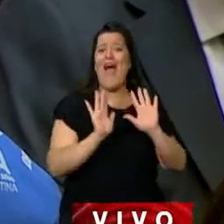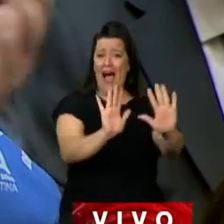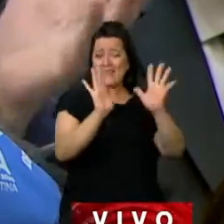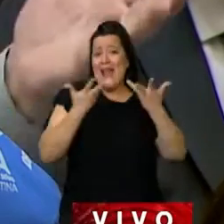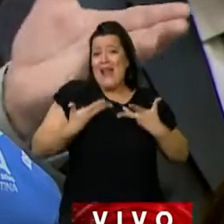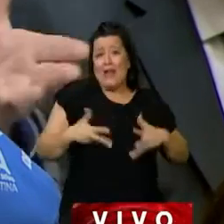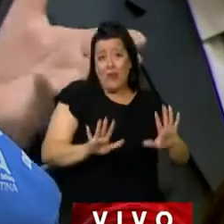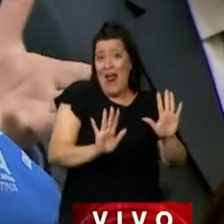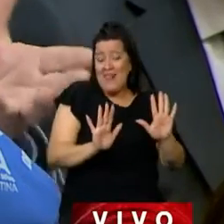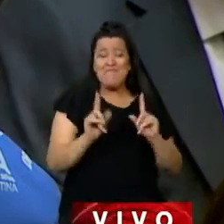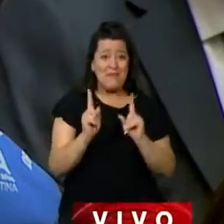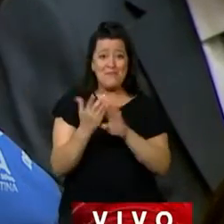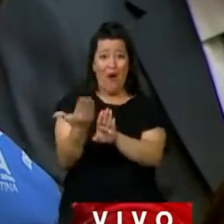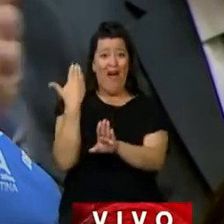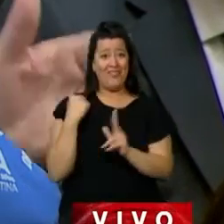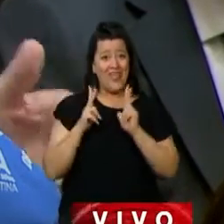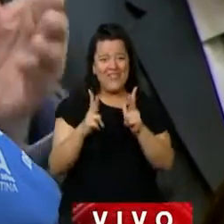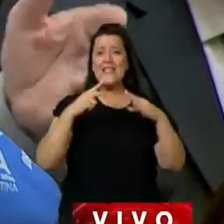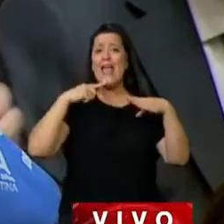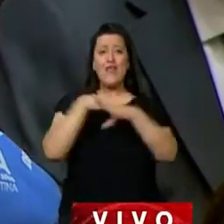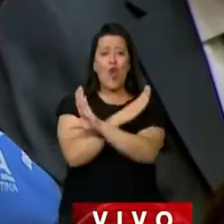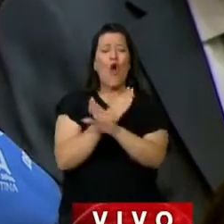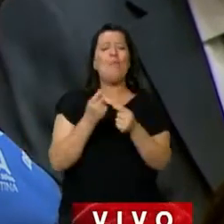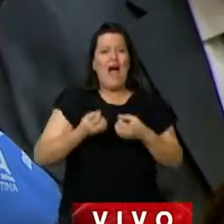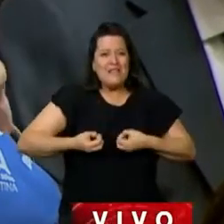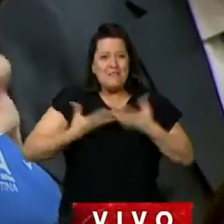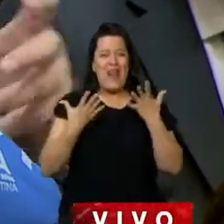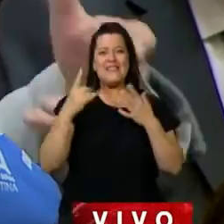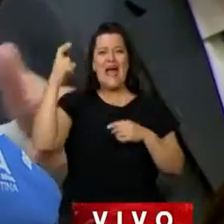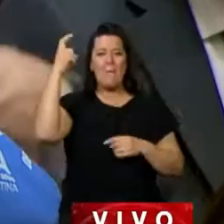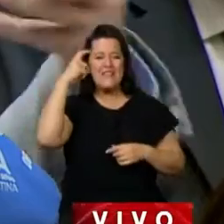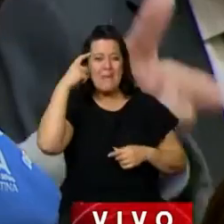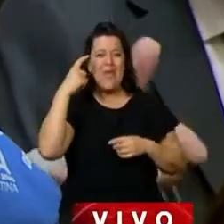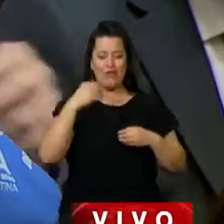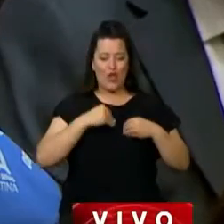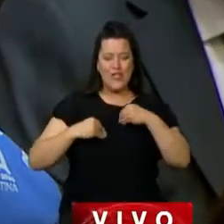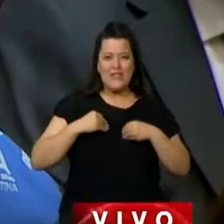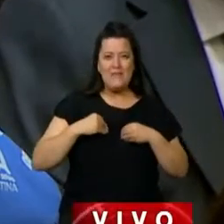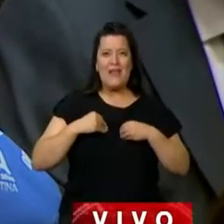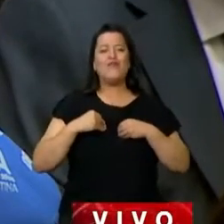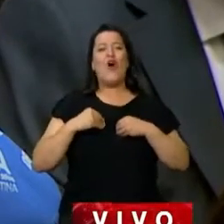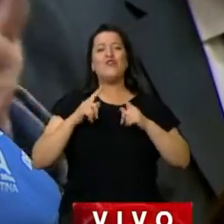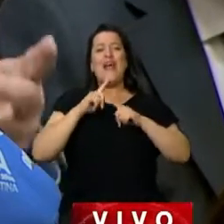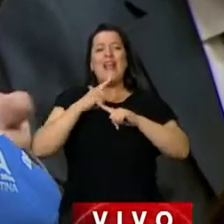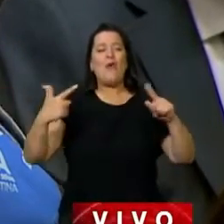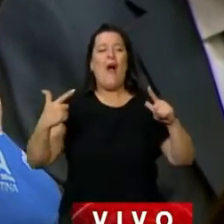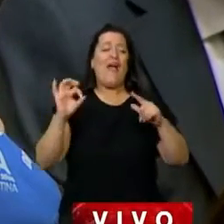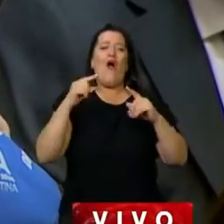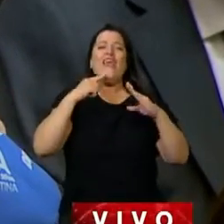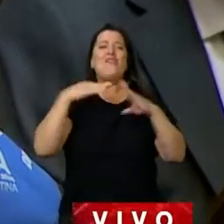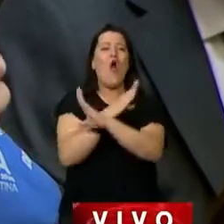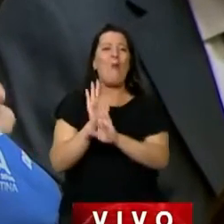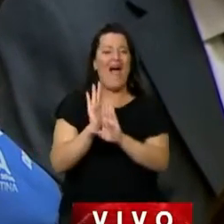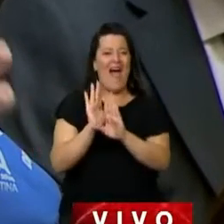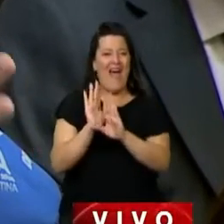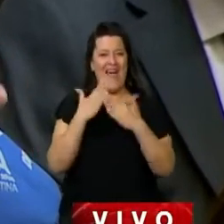La lengua, decíamos, expresa justamente sentimientos y pensamientos, el lenguaje es la forma, el idioma es